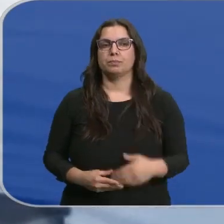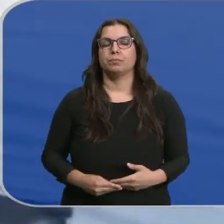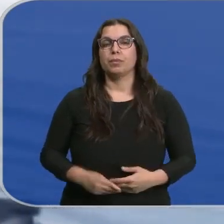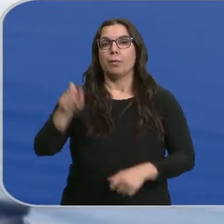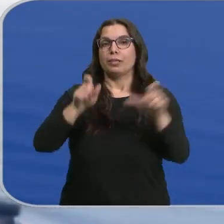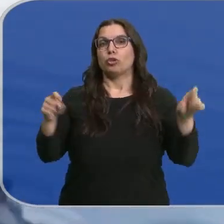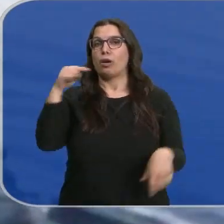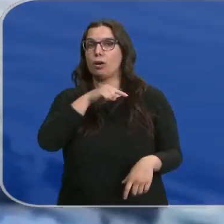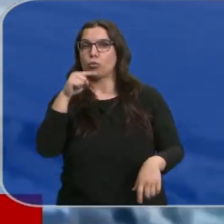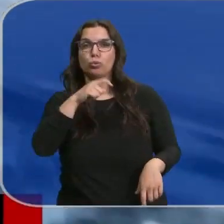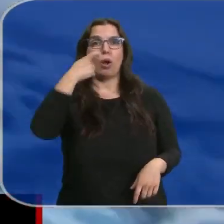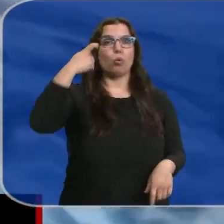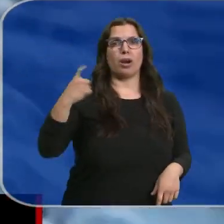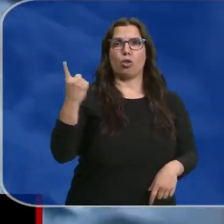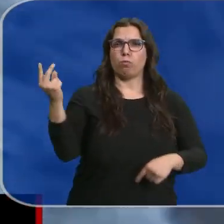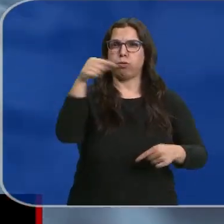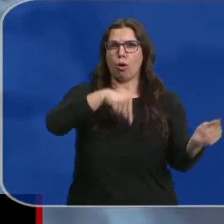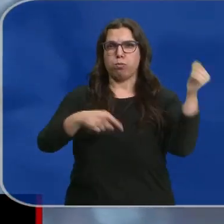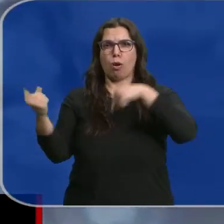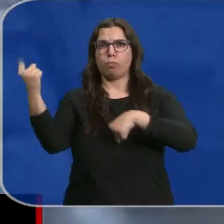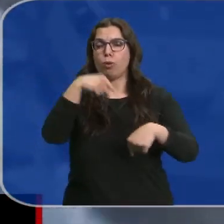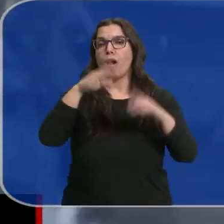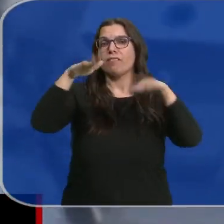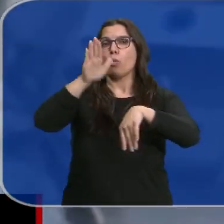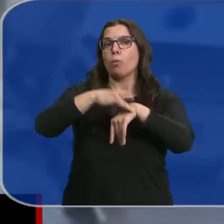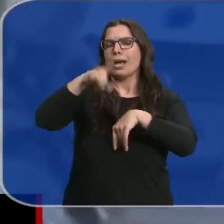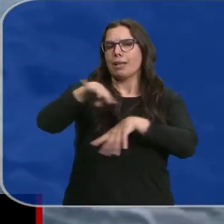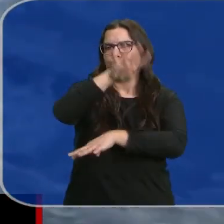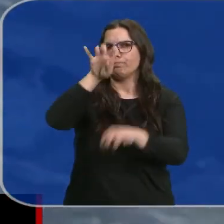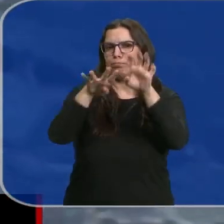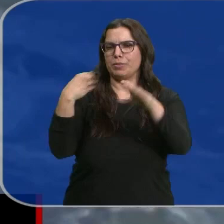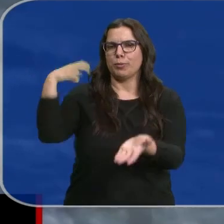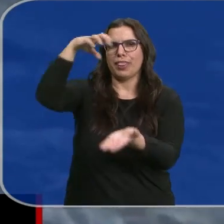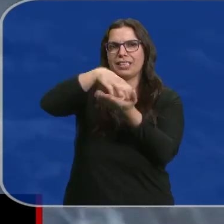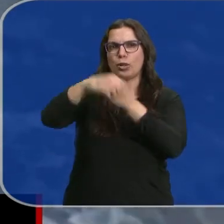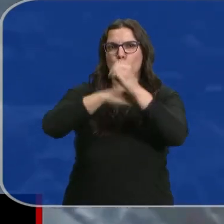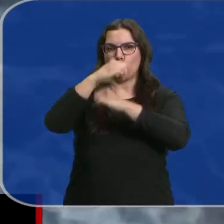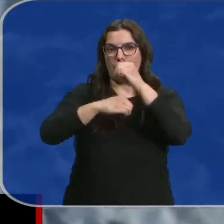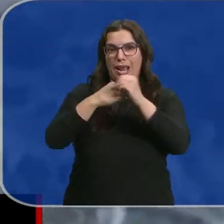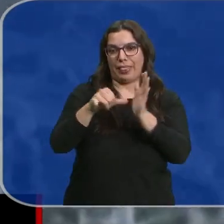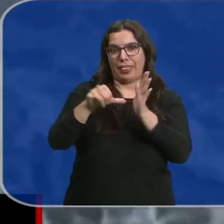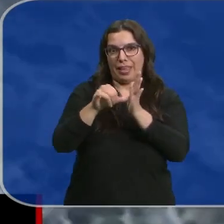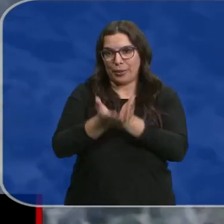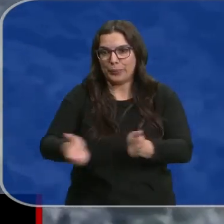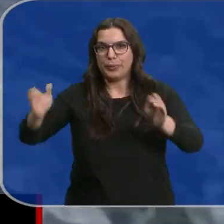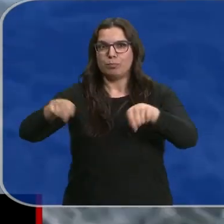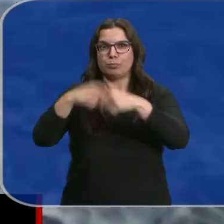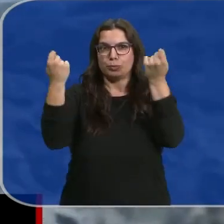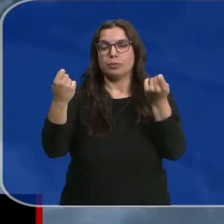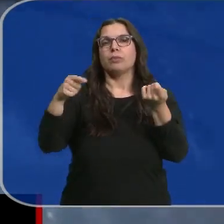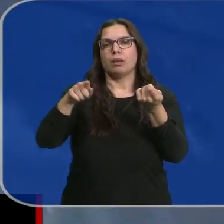Rusos y ucranianos se acusan mutuamente de haber volado una presa en Jersón. Es la que abastece la central nuclear de Zaporilla. La rotura del dique ha